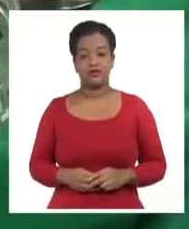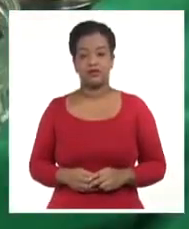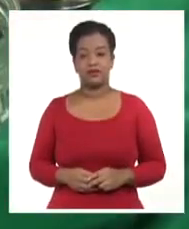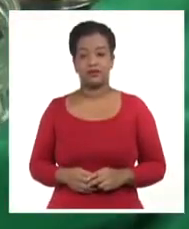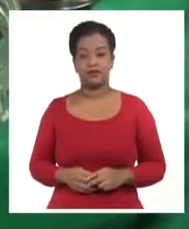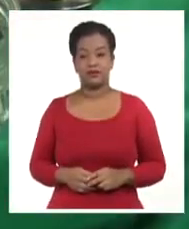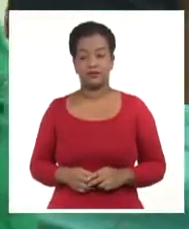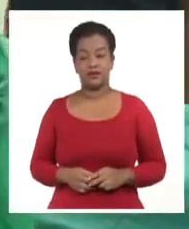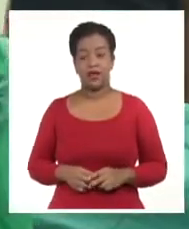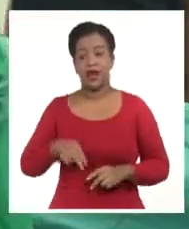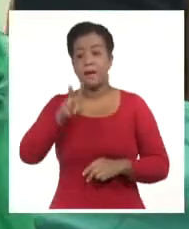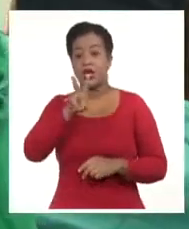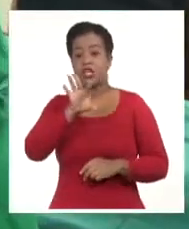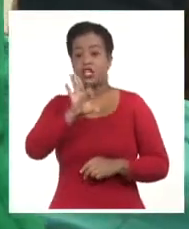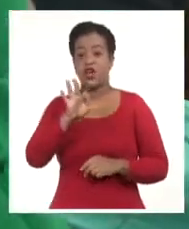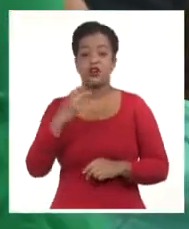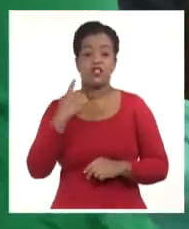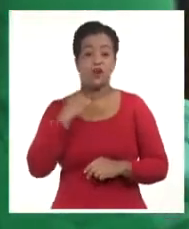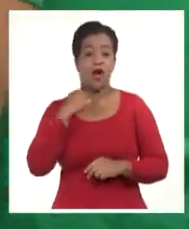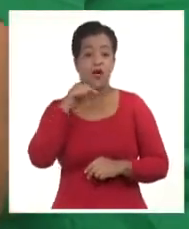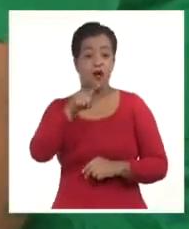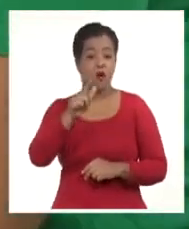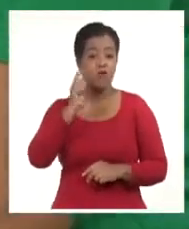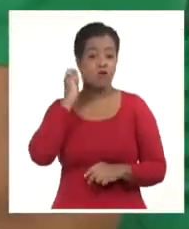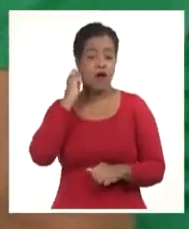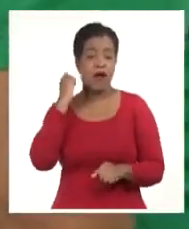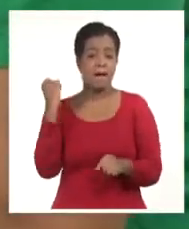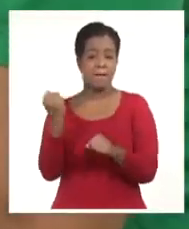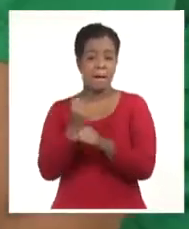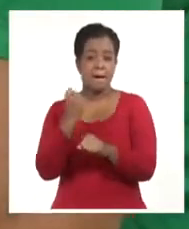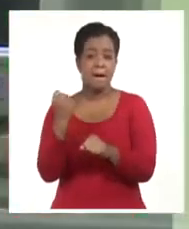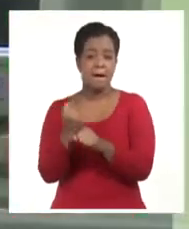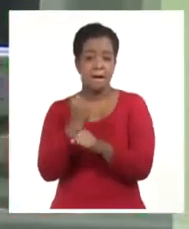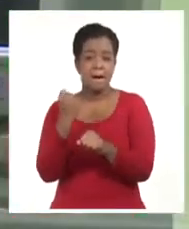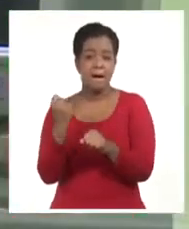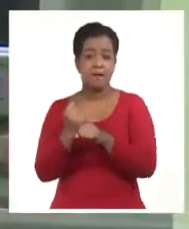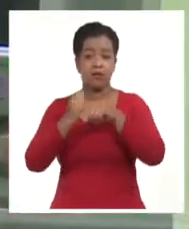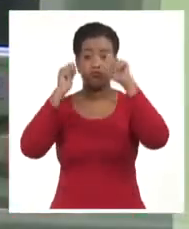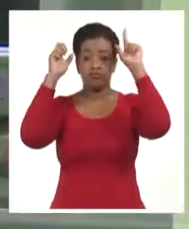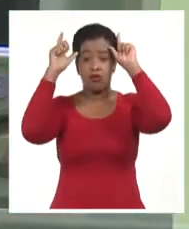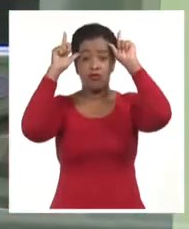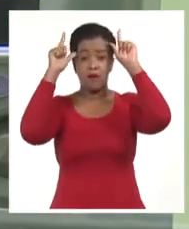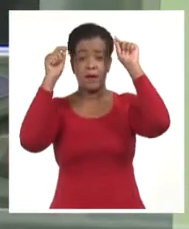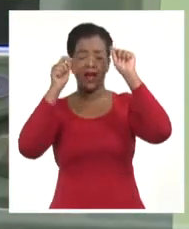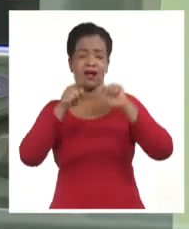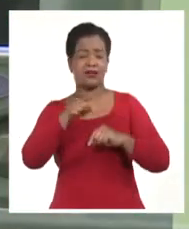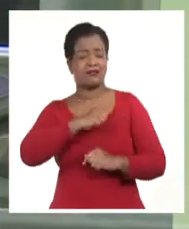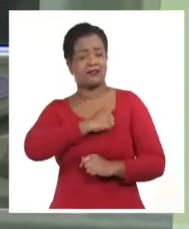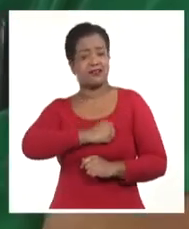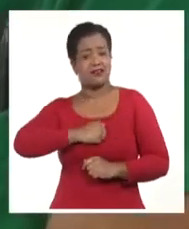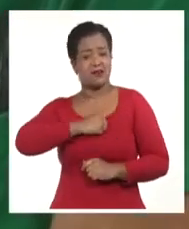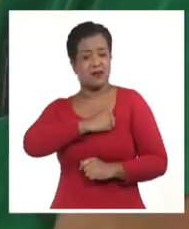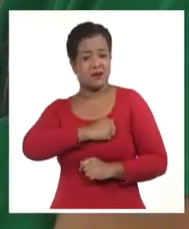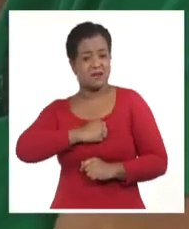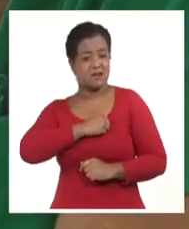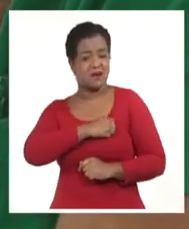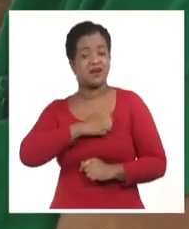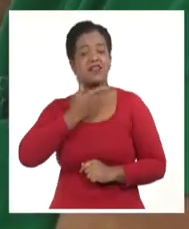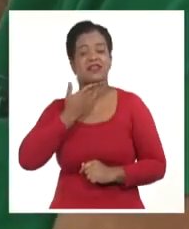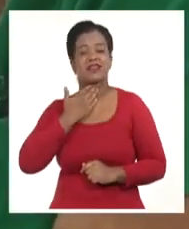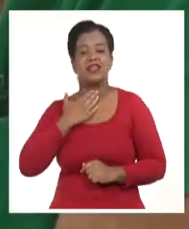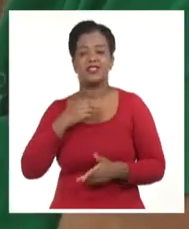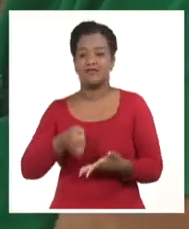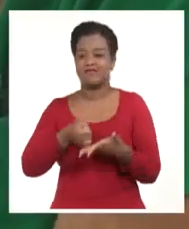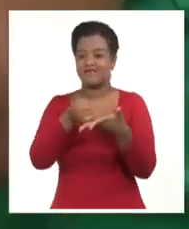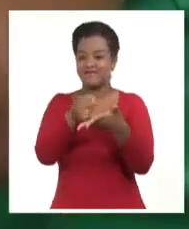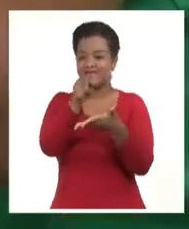Durante 28 años, esta mujer ha dedicado su vida a una profesión repleta de amor, de infinitos deseos de